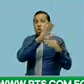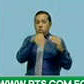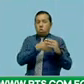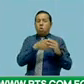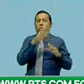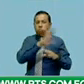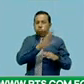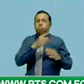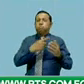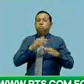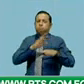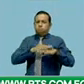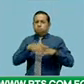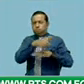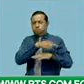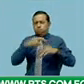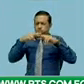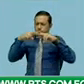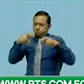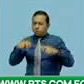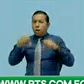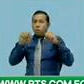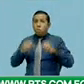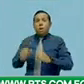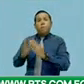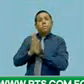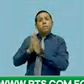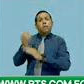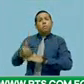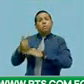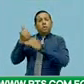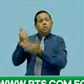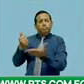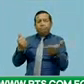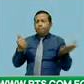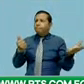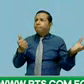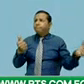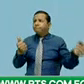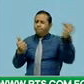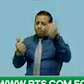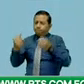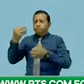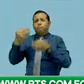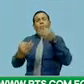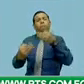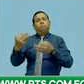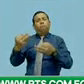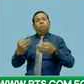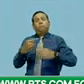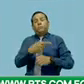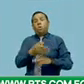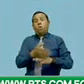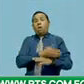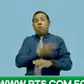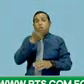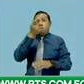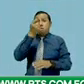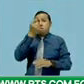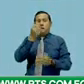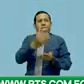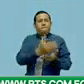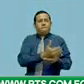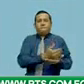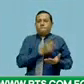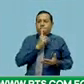que también pregunten a la Contraloría, que pregunten al excontralor Carlos Poli. Aparte de eso, también que pregunten al